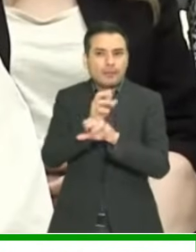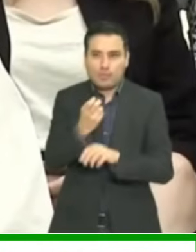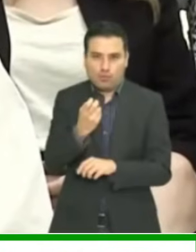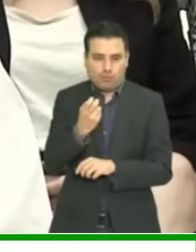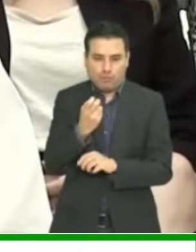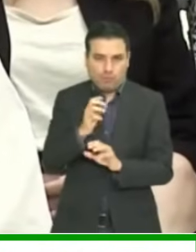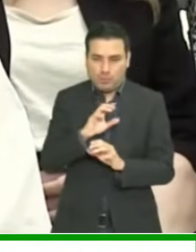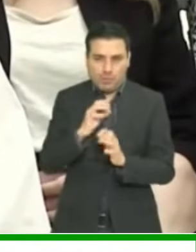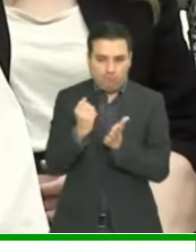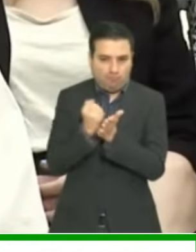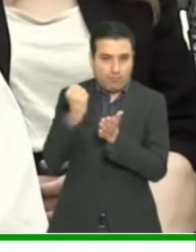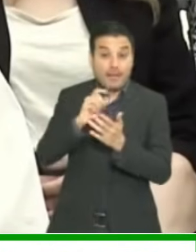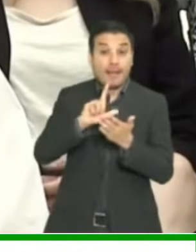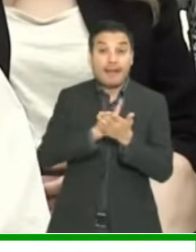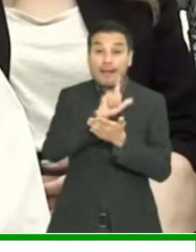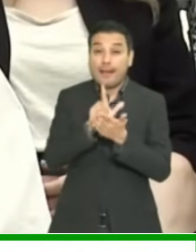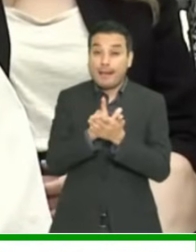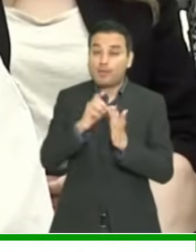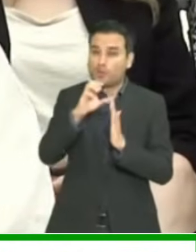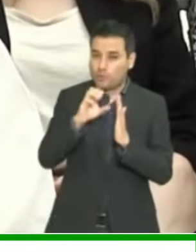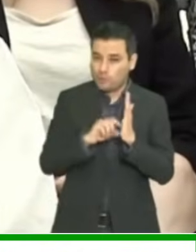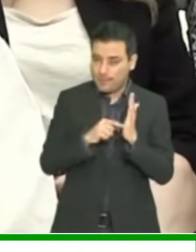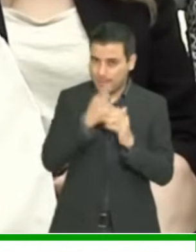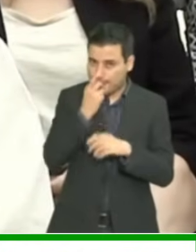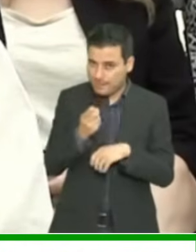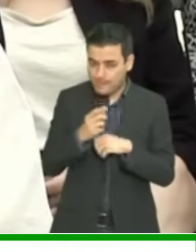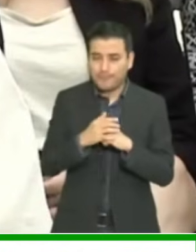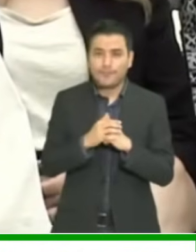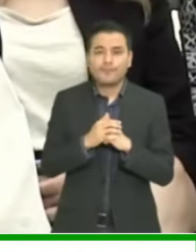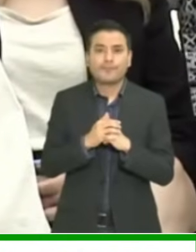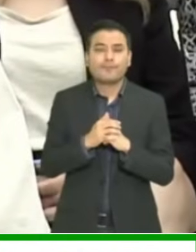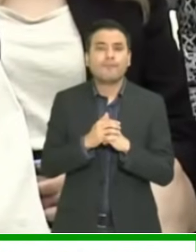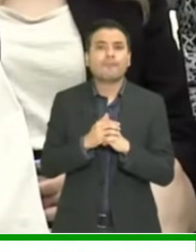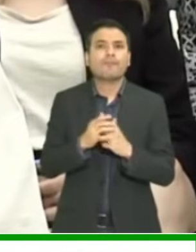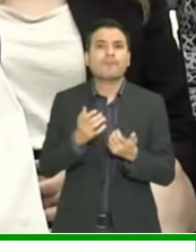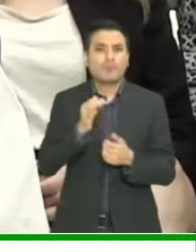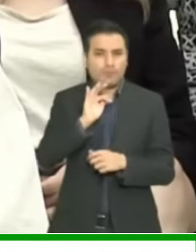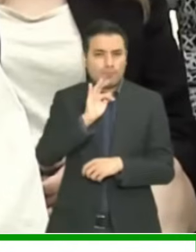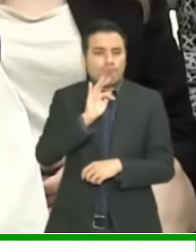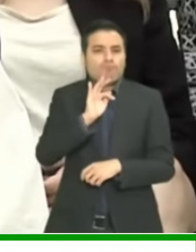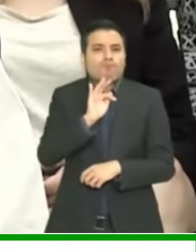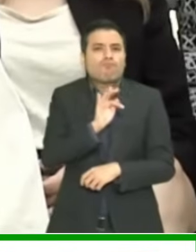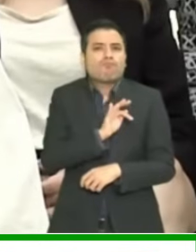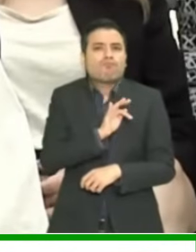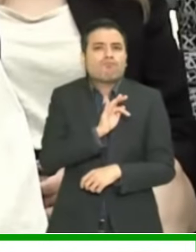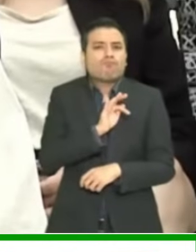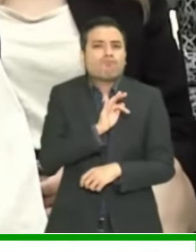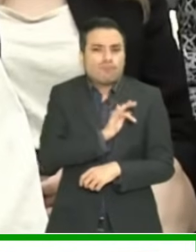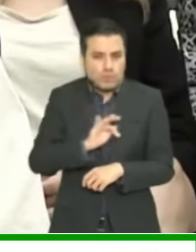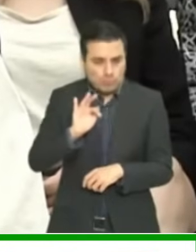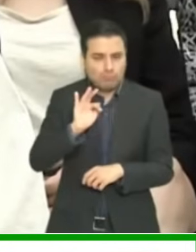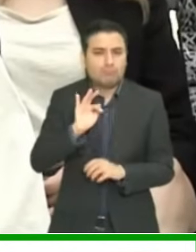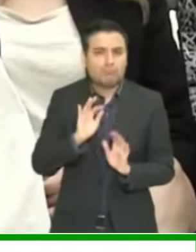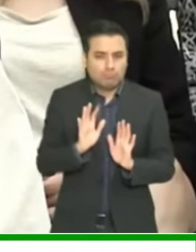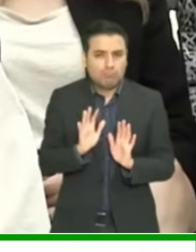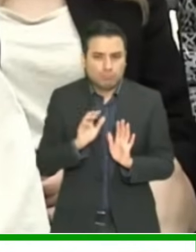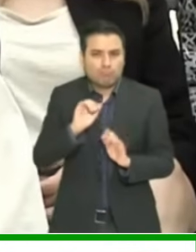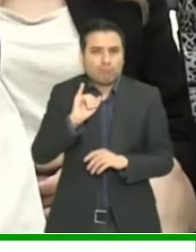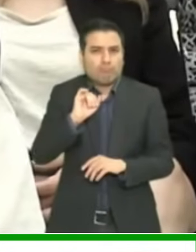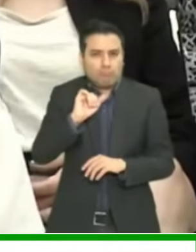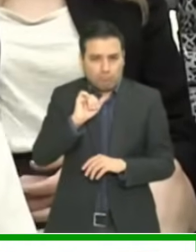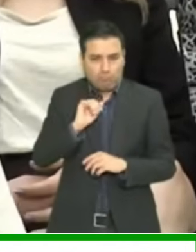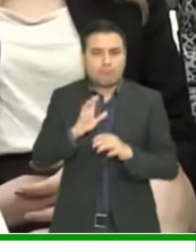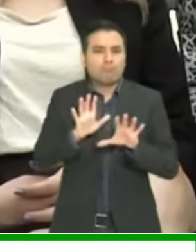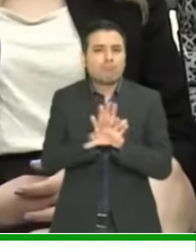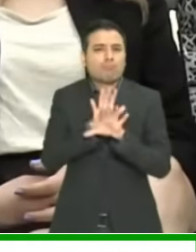Hoy tenemos en la ley justo y en la Constitución la sucesiva de reformas que han sido el producto de nuestros conflictos, de